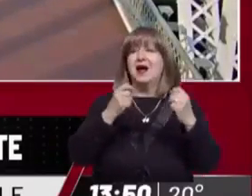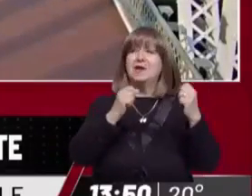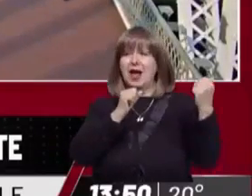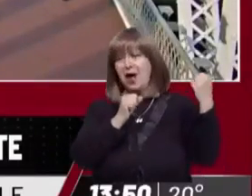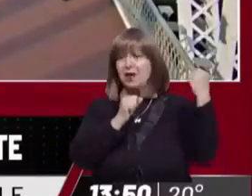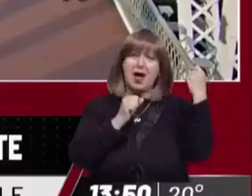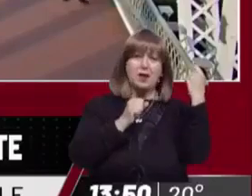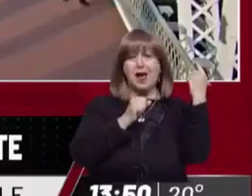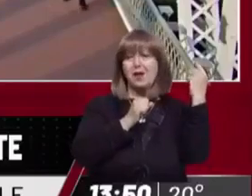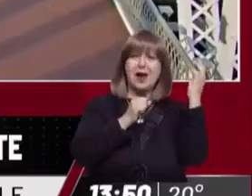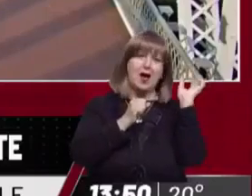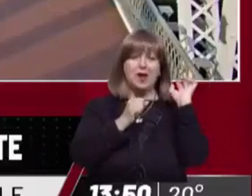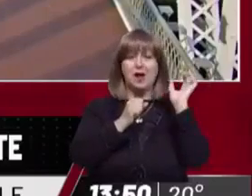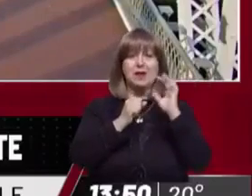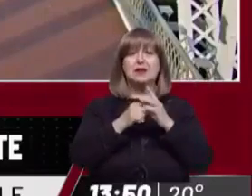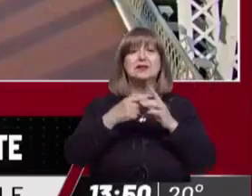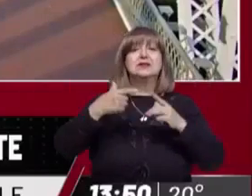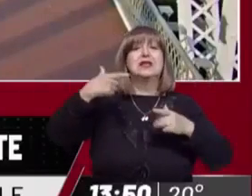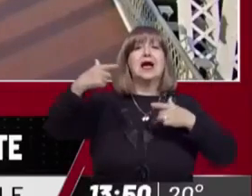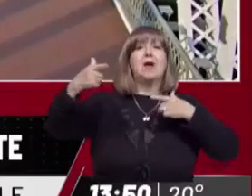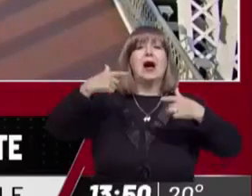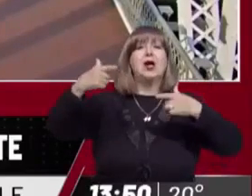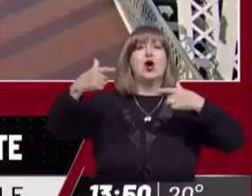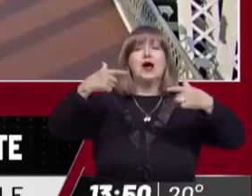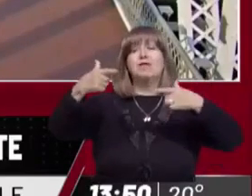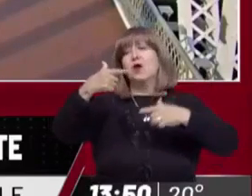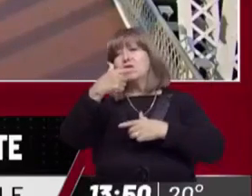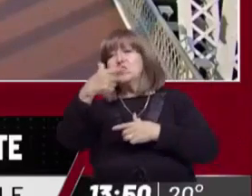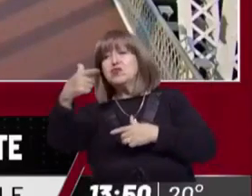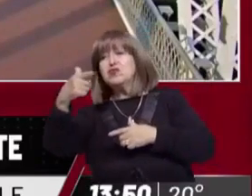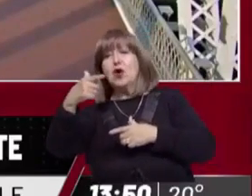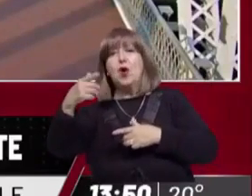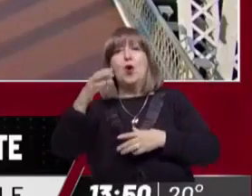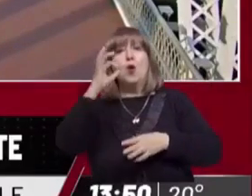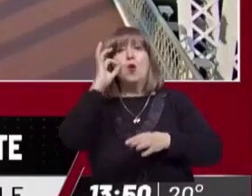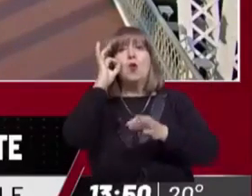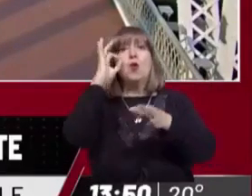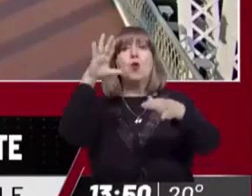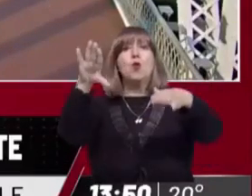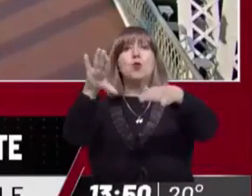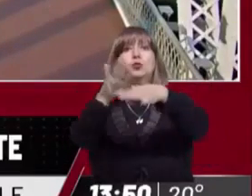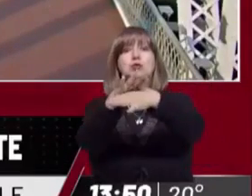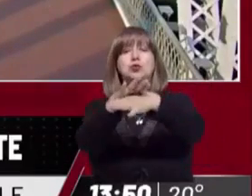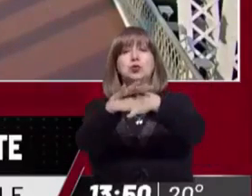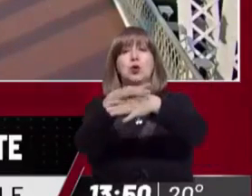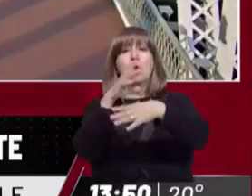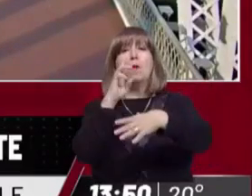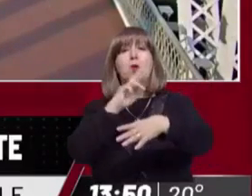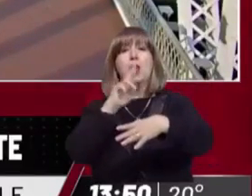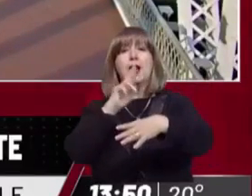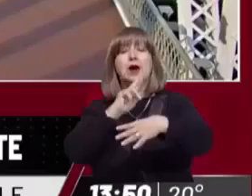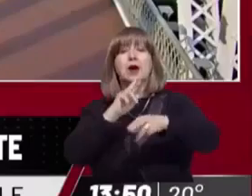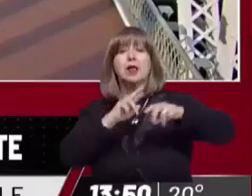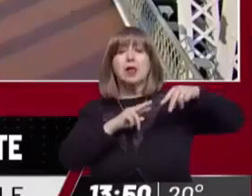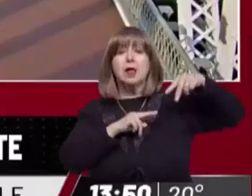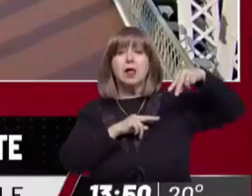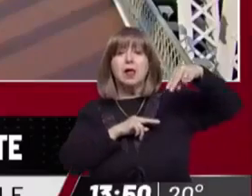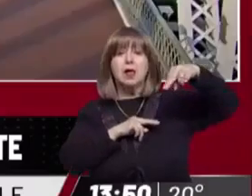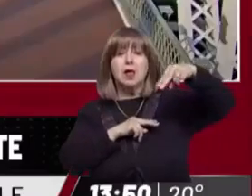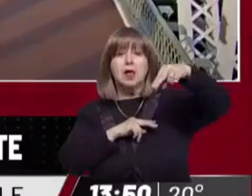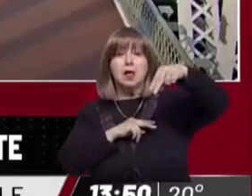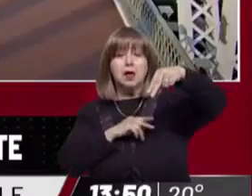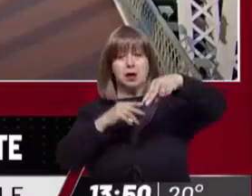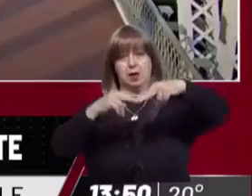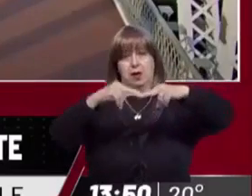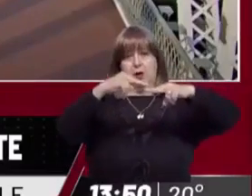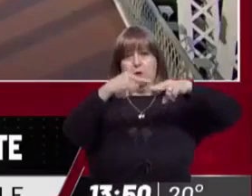Estados Unidos y en el mundo no Donde están concentradas todas las discográficas es un lugar donde suele Eh bueno la gente suele ir a